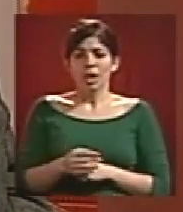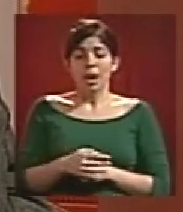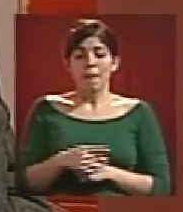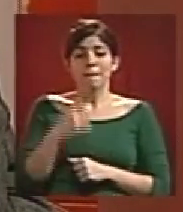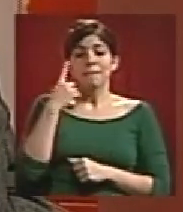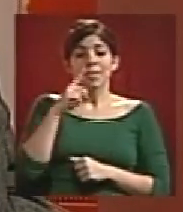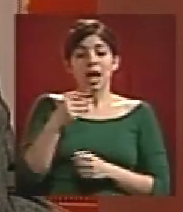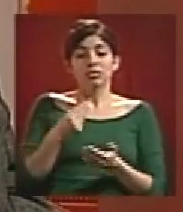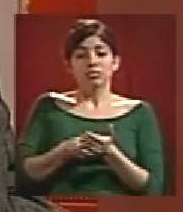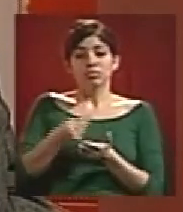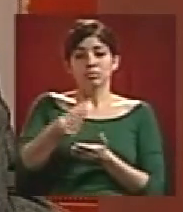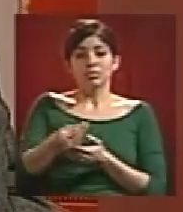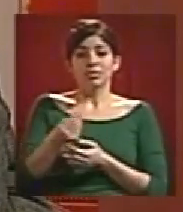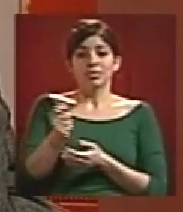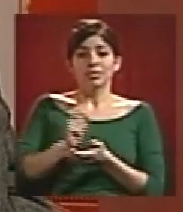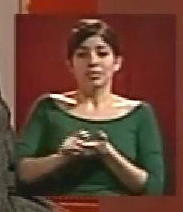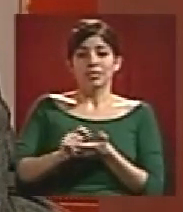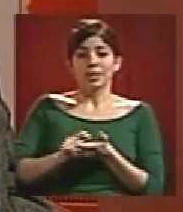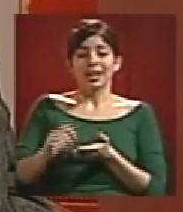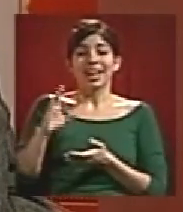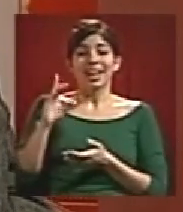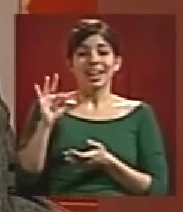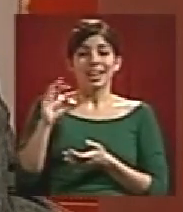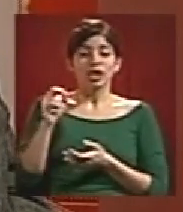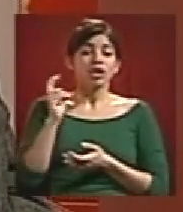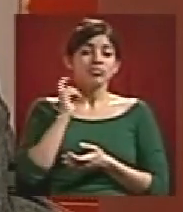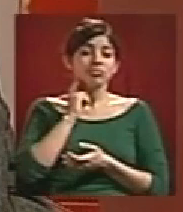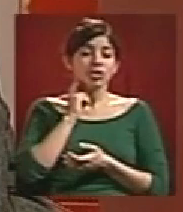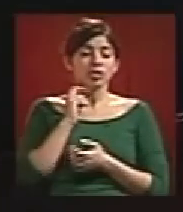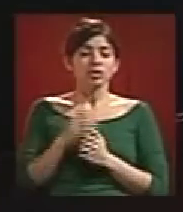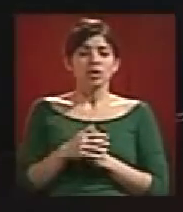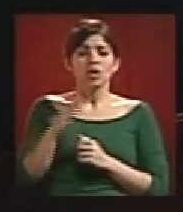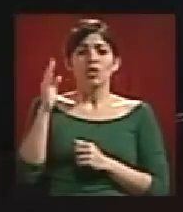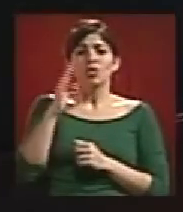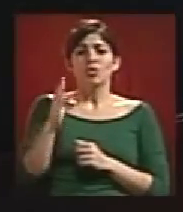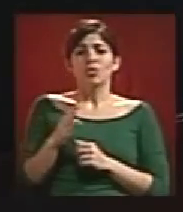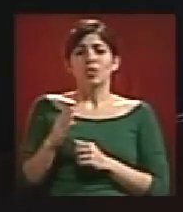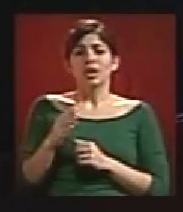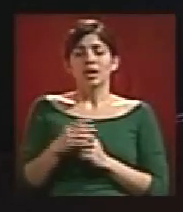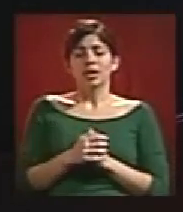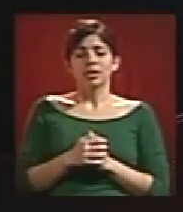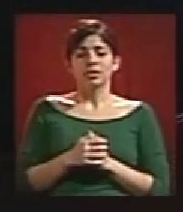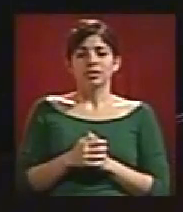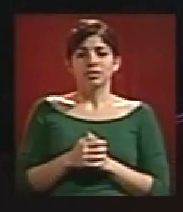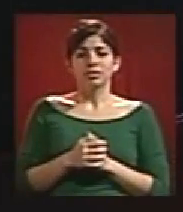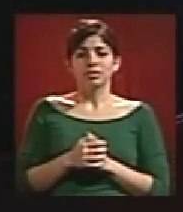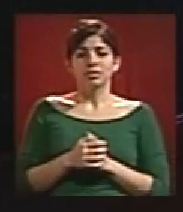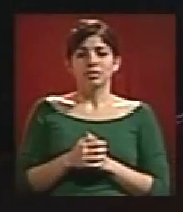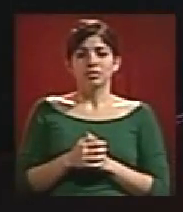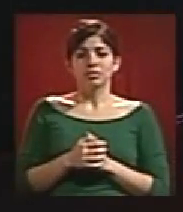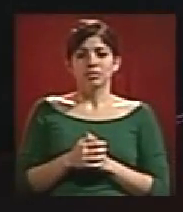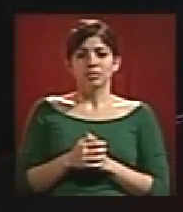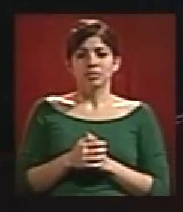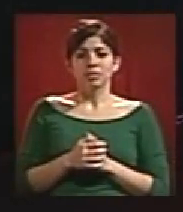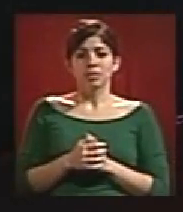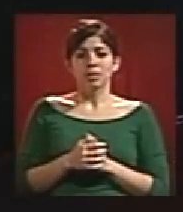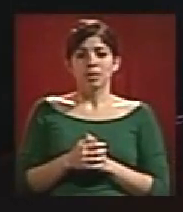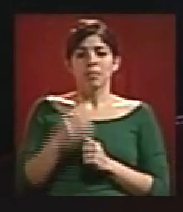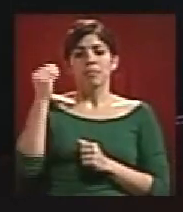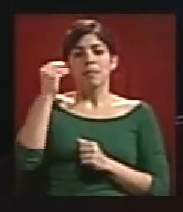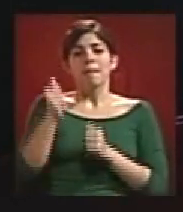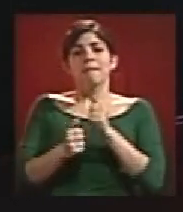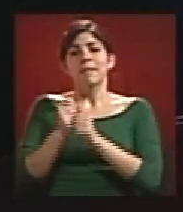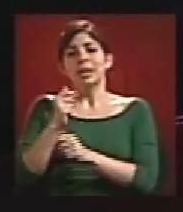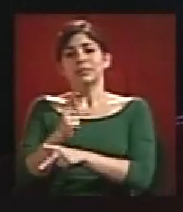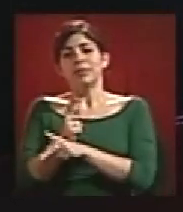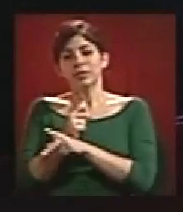un crédito, para evitar un crédito tóxico, nunca nada va a subsanar más que la prevención,